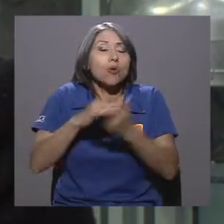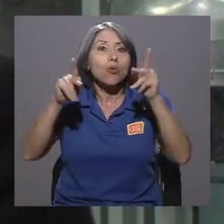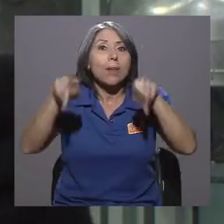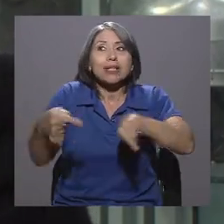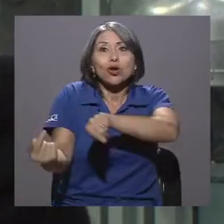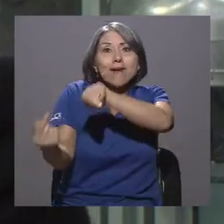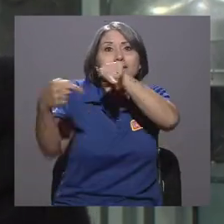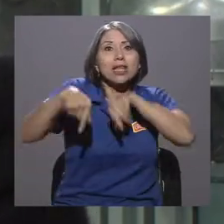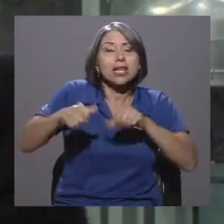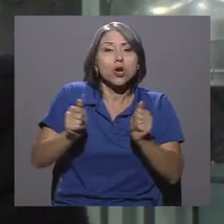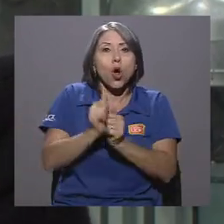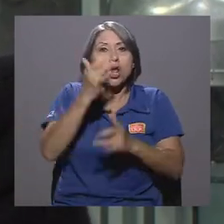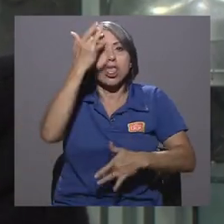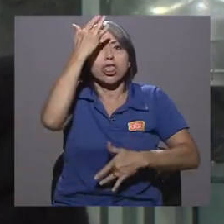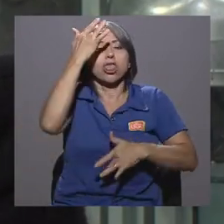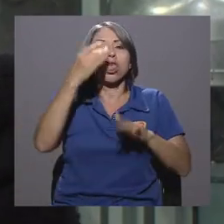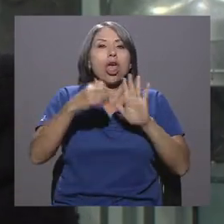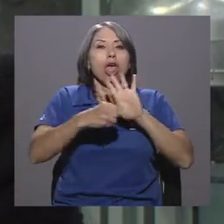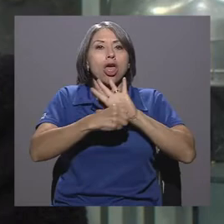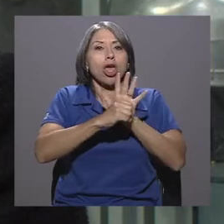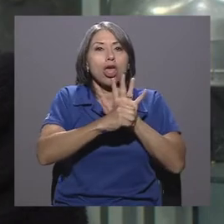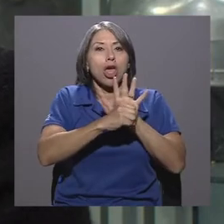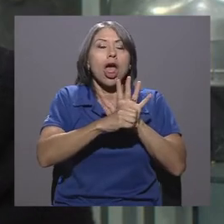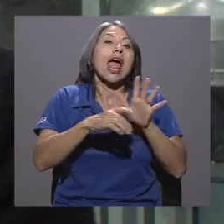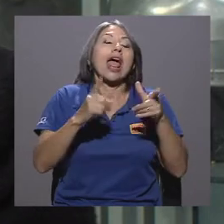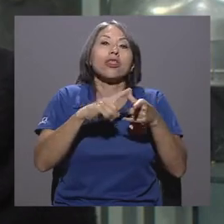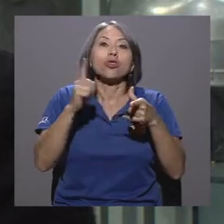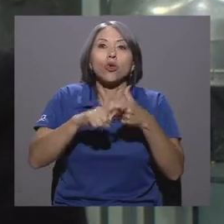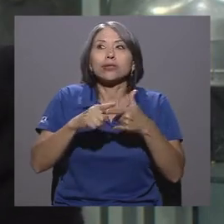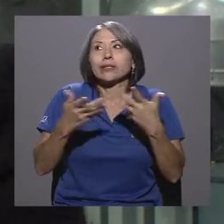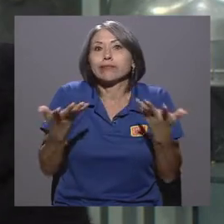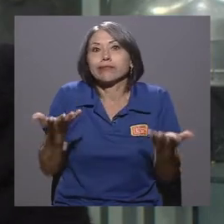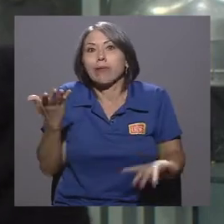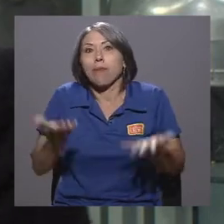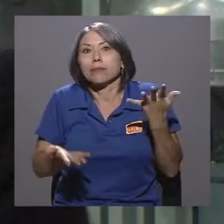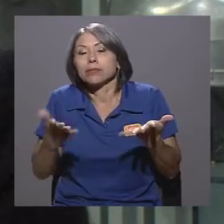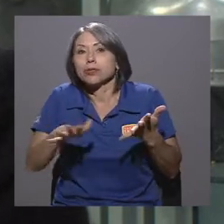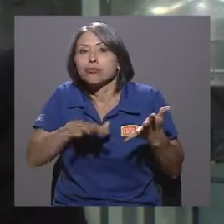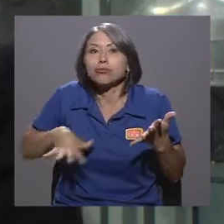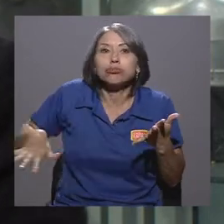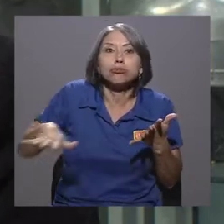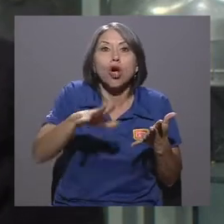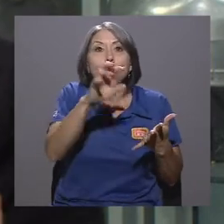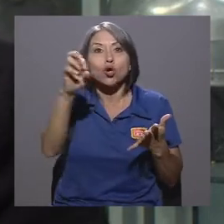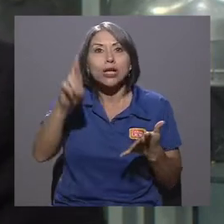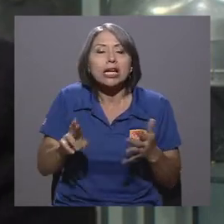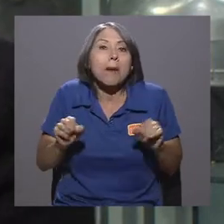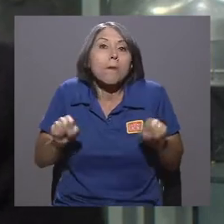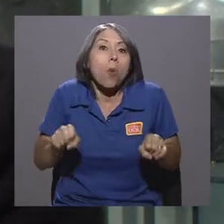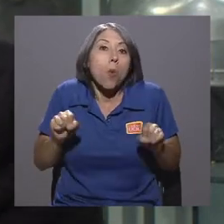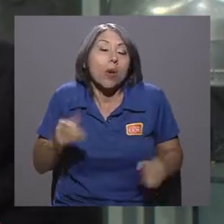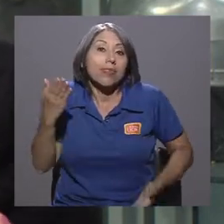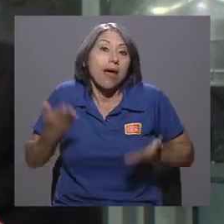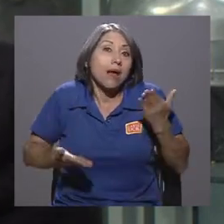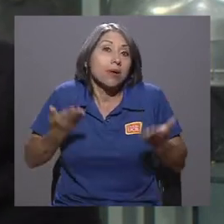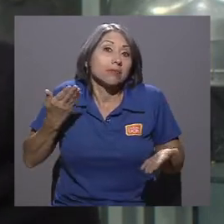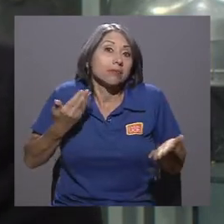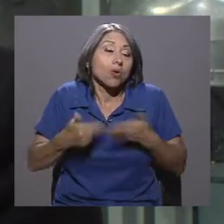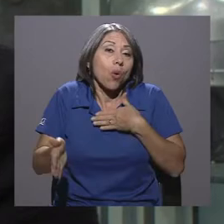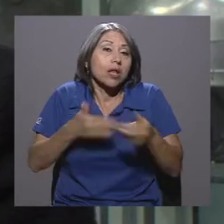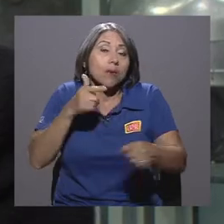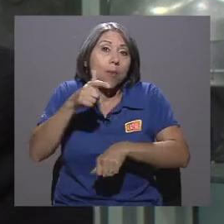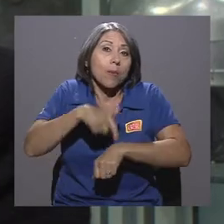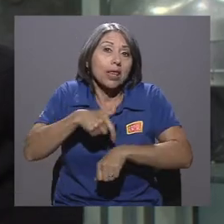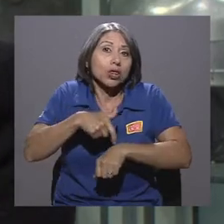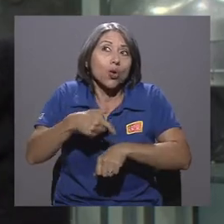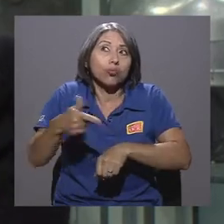¿no? Entonces, la región y Costa Rica pues estaría en un riesgo, en una posibilidad de que pudiera venir en cualquier